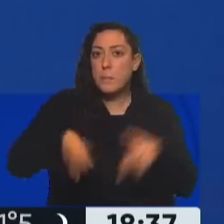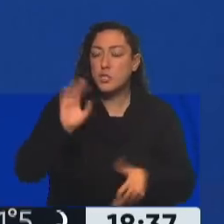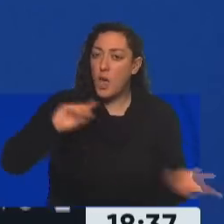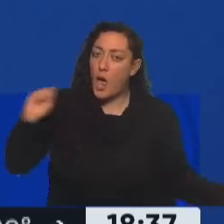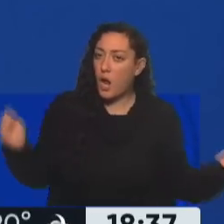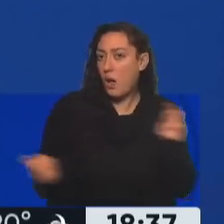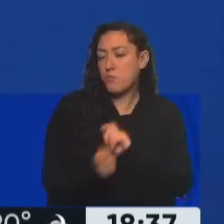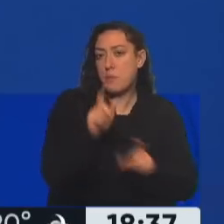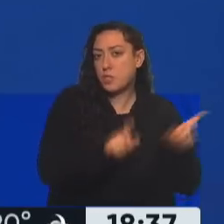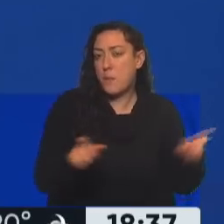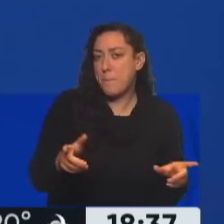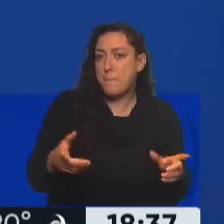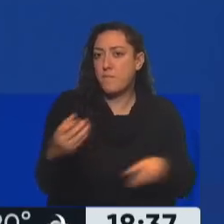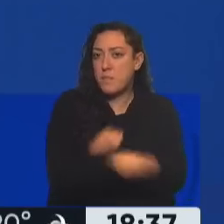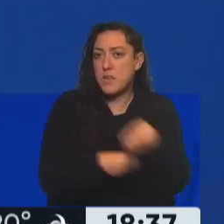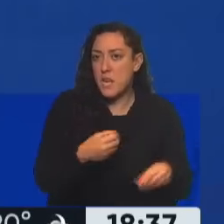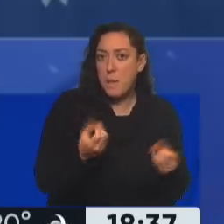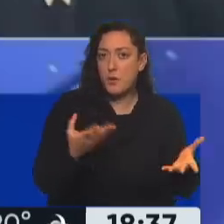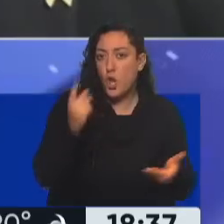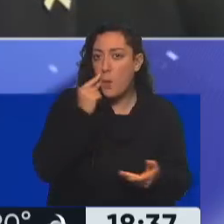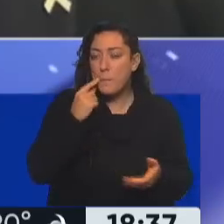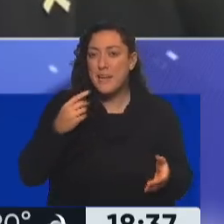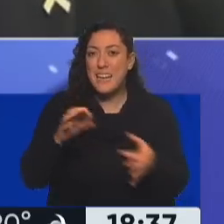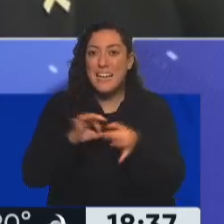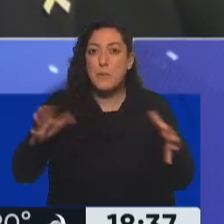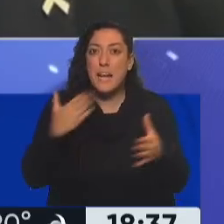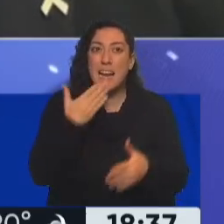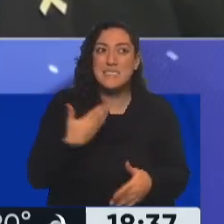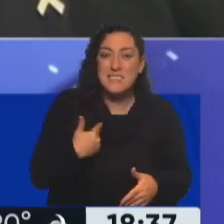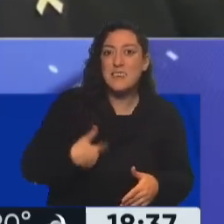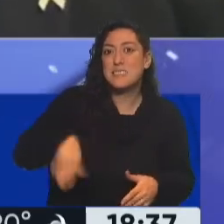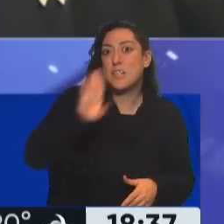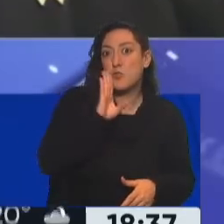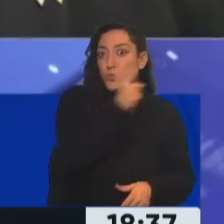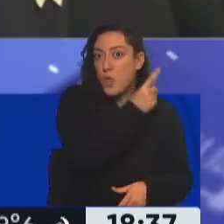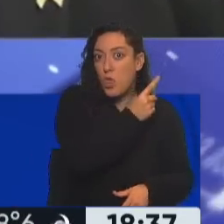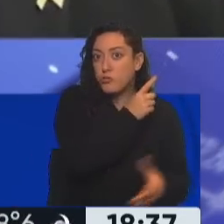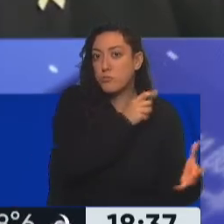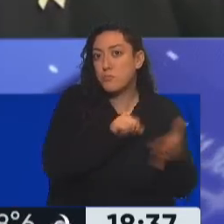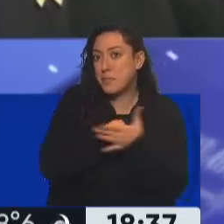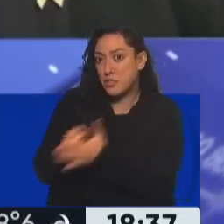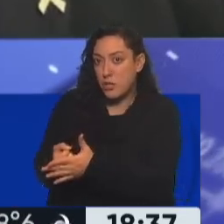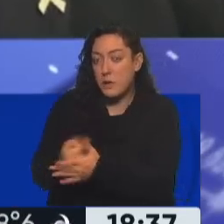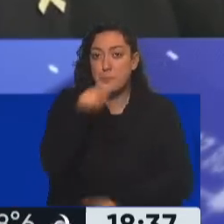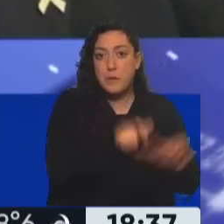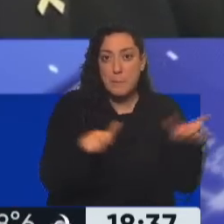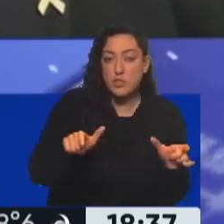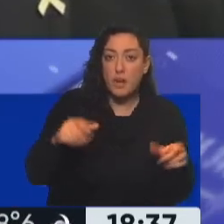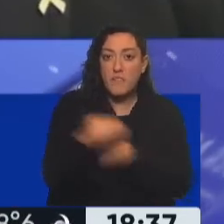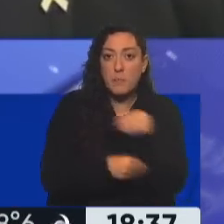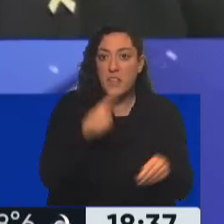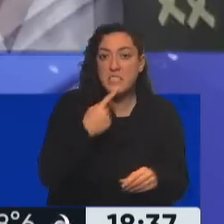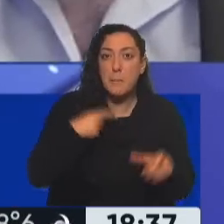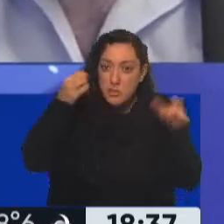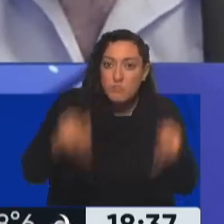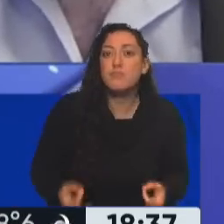los familiares. ¿Por qué? Porque Idan Alexander salió por la gestión del gobierno estadounidense. Y muchos de los familiares dijeron: ¿qué pasa con los ciudadanos